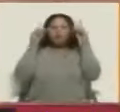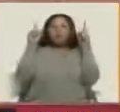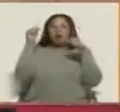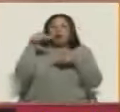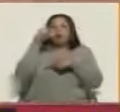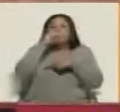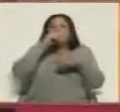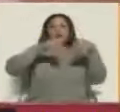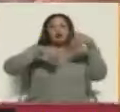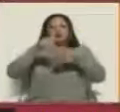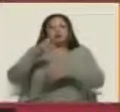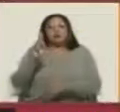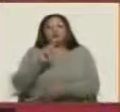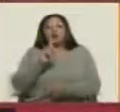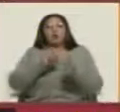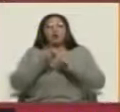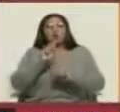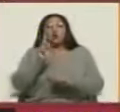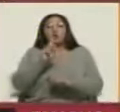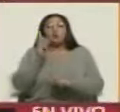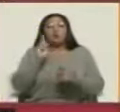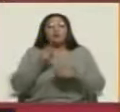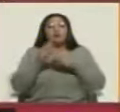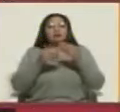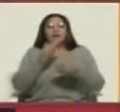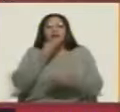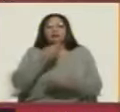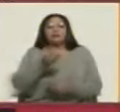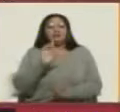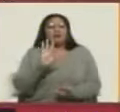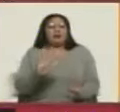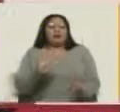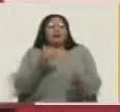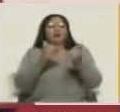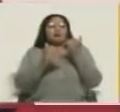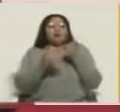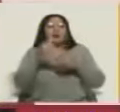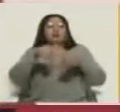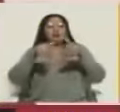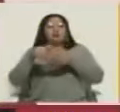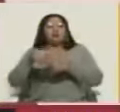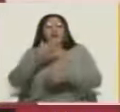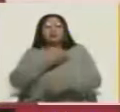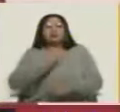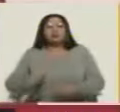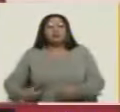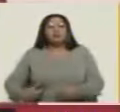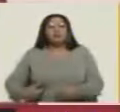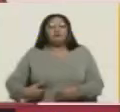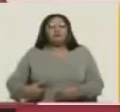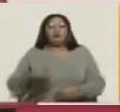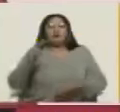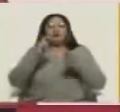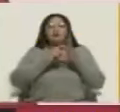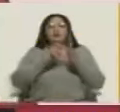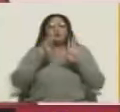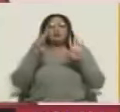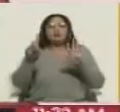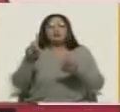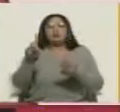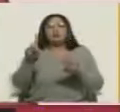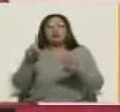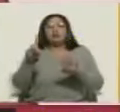año sean las elecciones. Algunos no, que las elecciones tienen que ser en diciembre. Mire, la última elección presidencial que hubo en Venezuela fue la del 2006, en